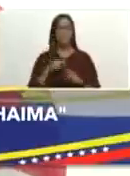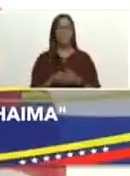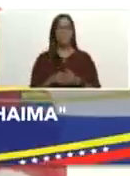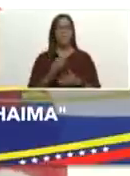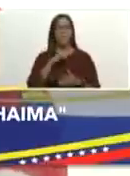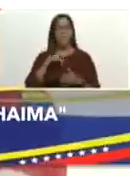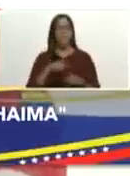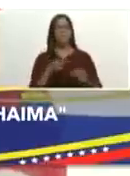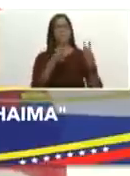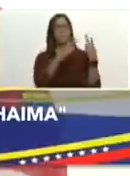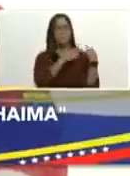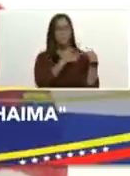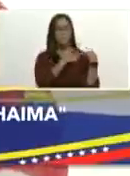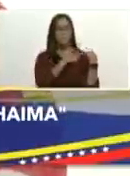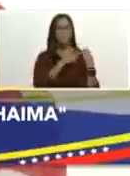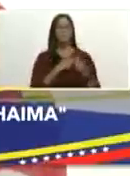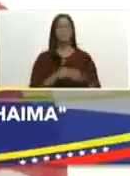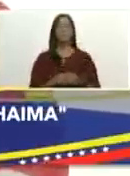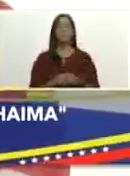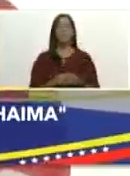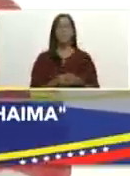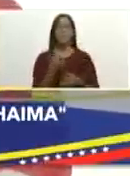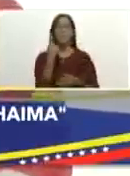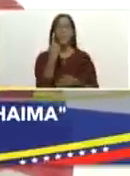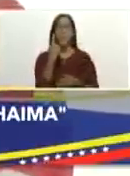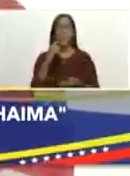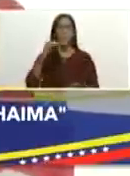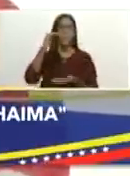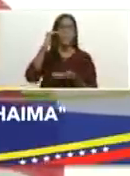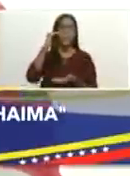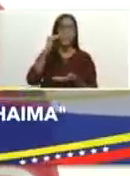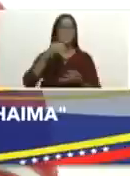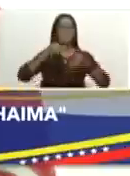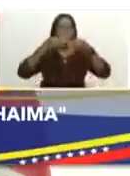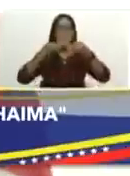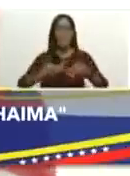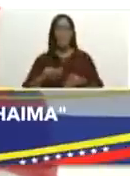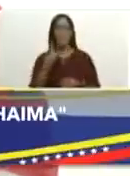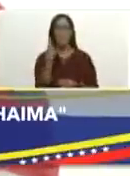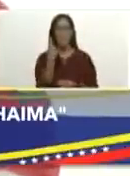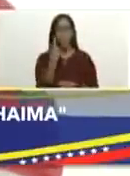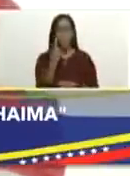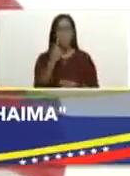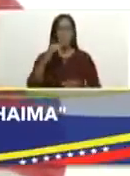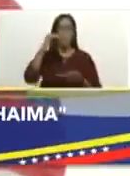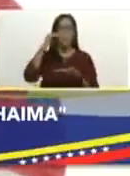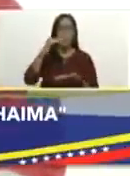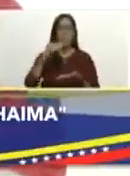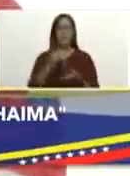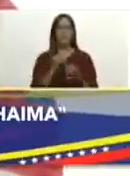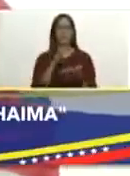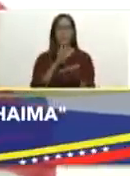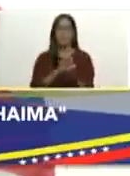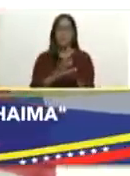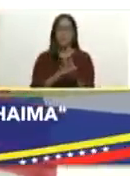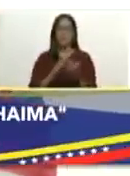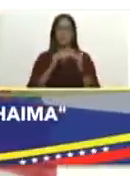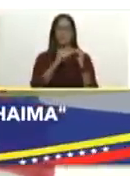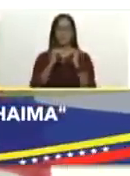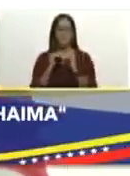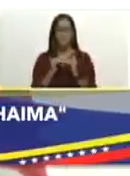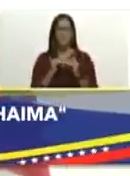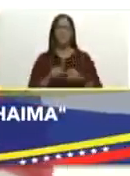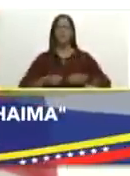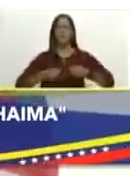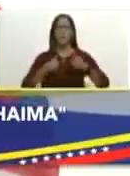de tarea desde un barril seguro, un barril estable, un barril sostenido en el